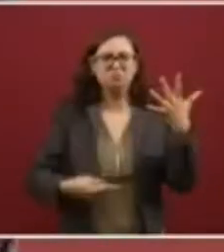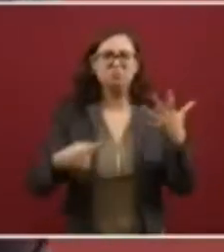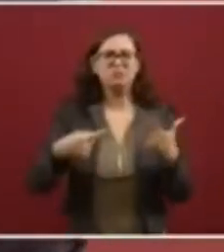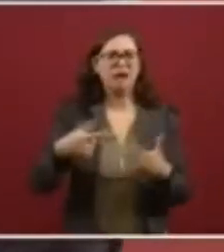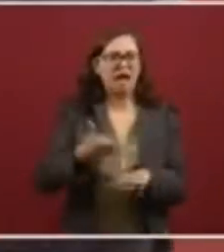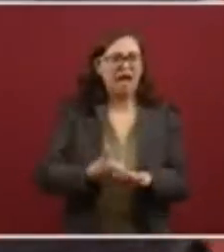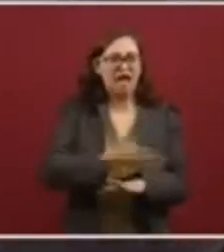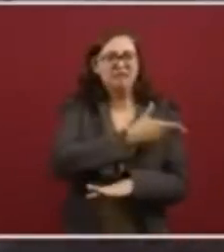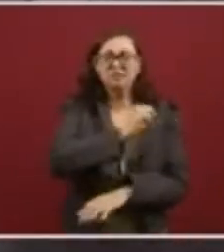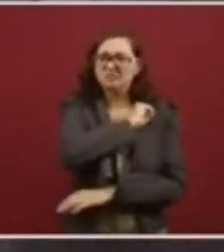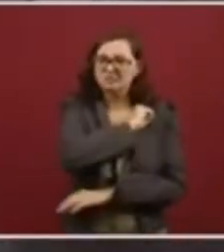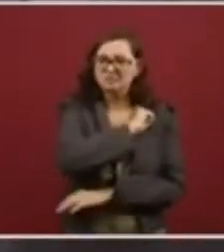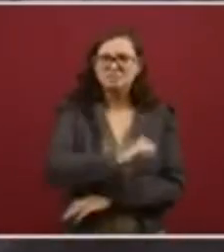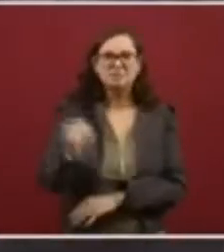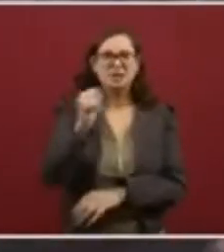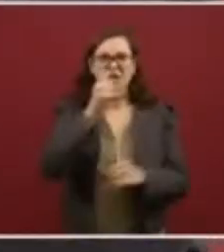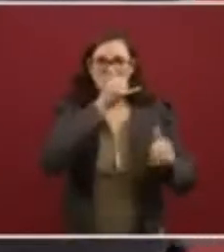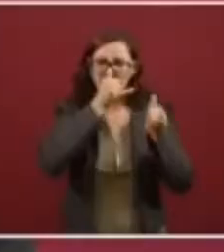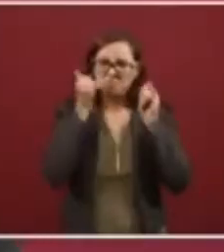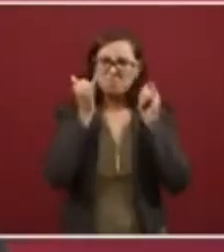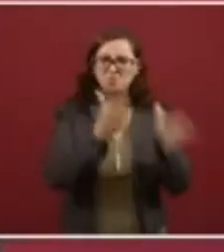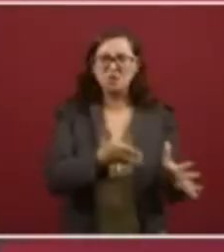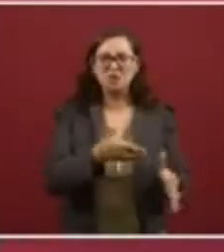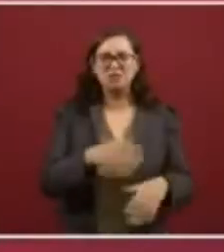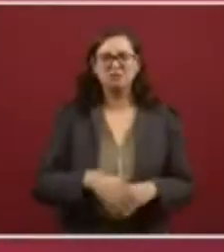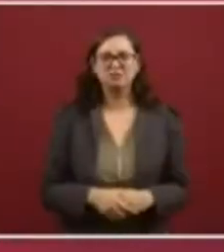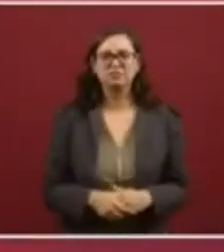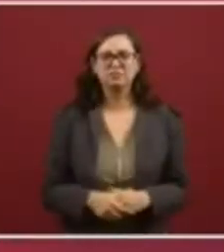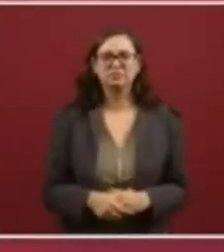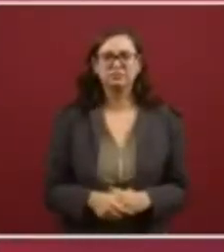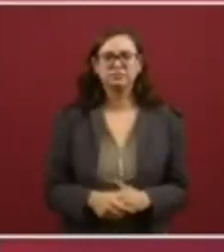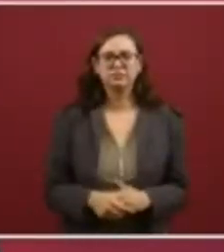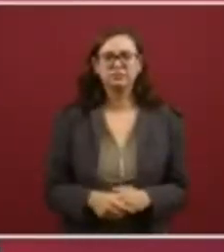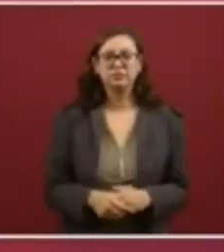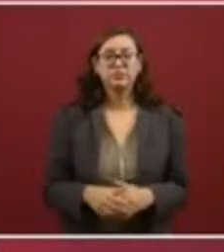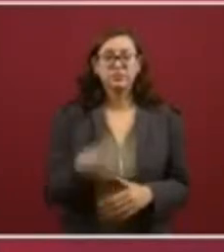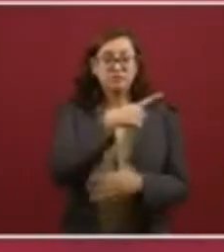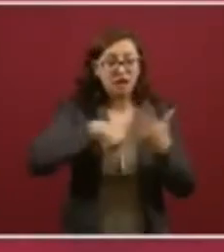hacían los que estaban a cargo de